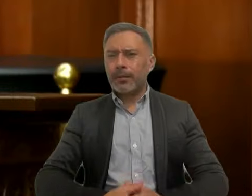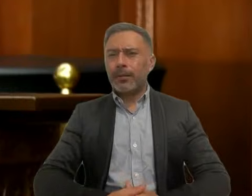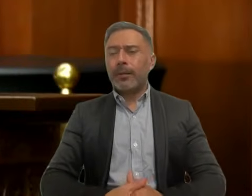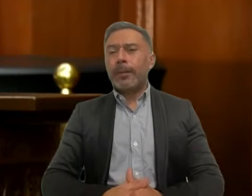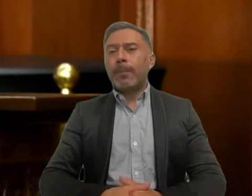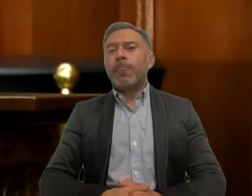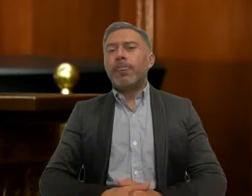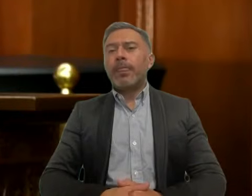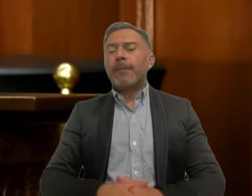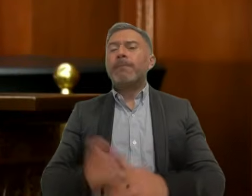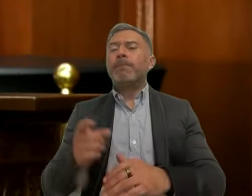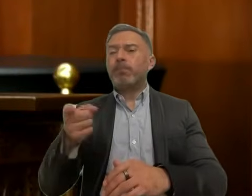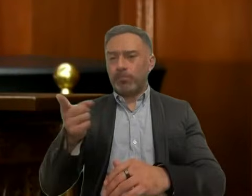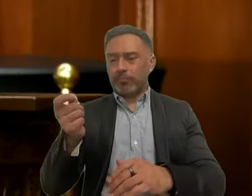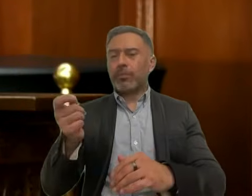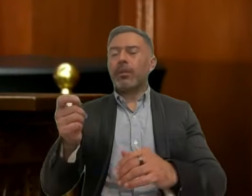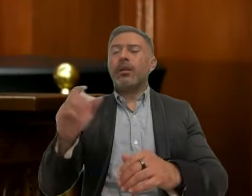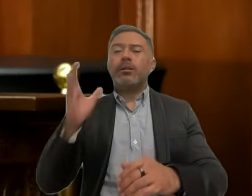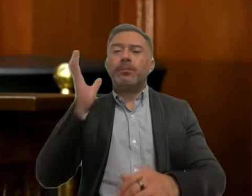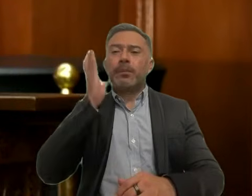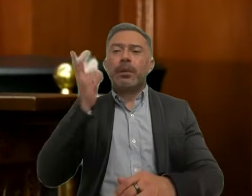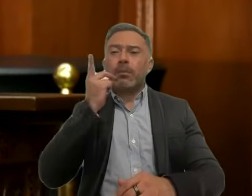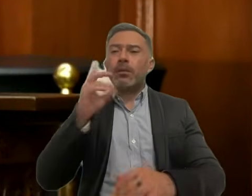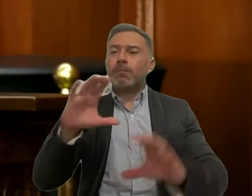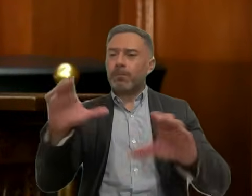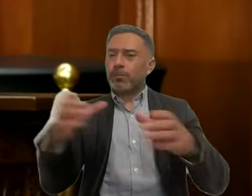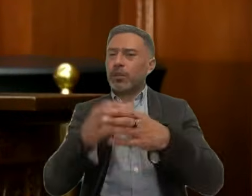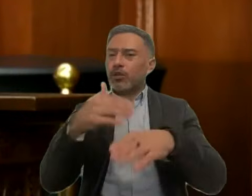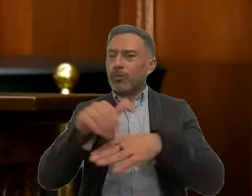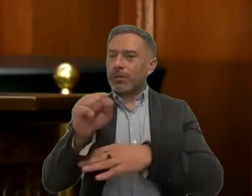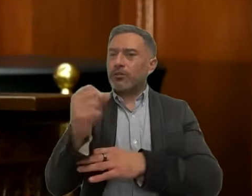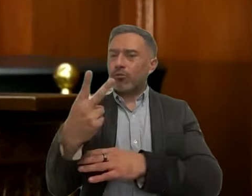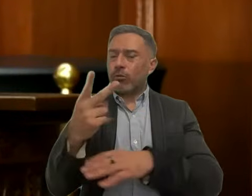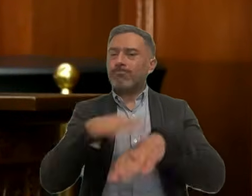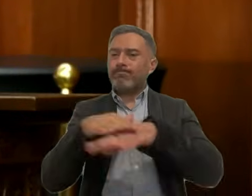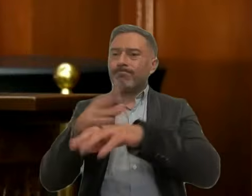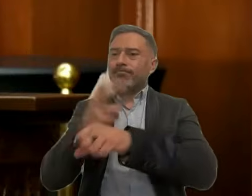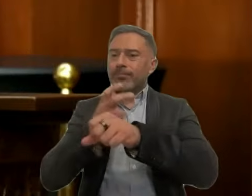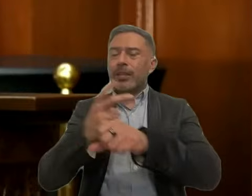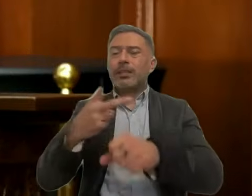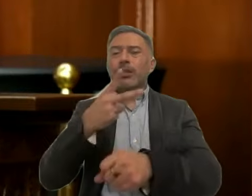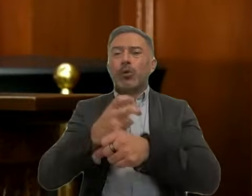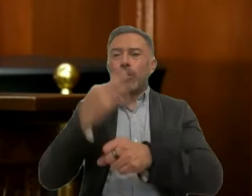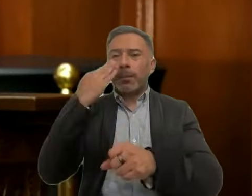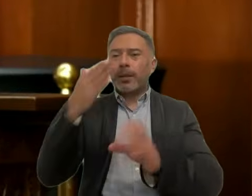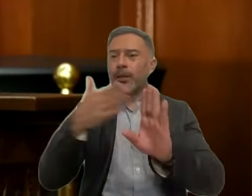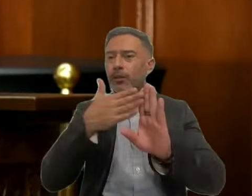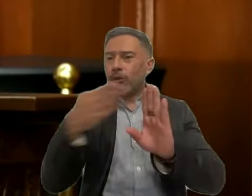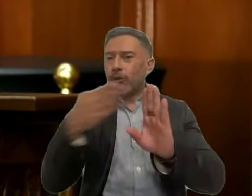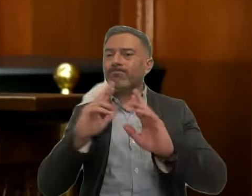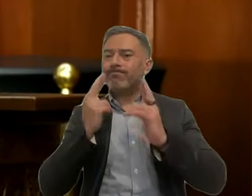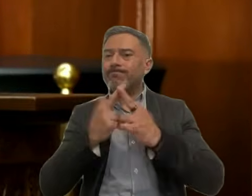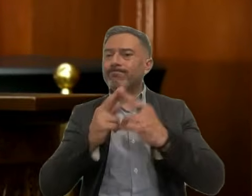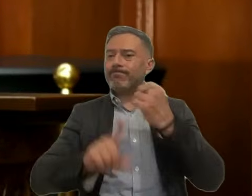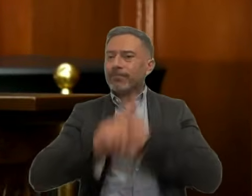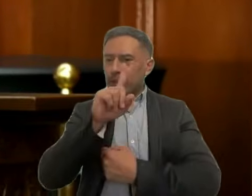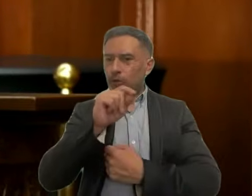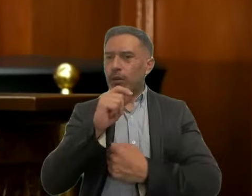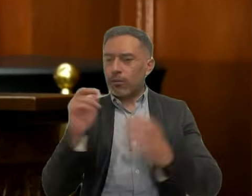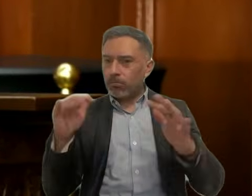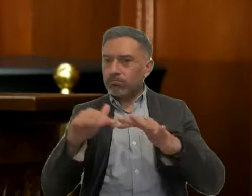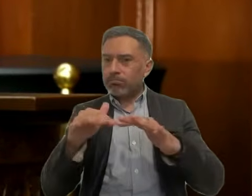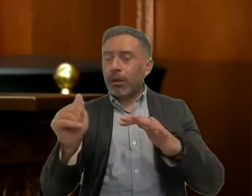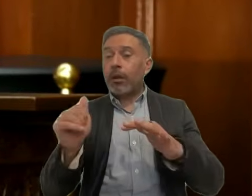pertinencia de convocar a la 62ª Legislatura del tercer periodo extraordinario de sesiones para dar atención oportuna a